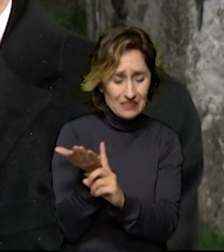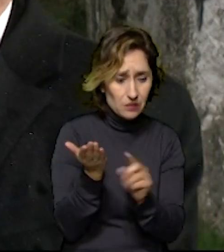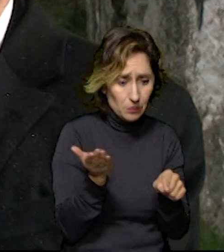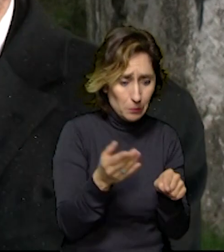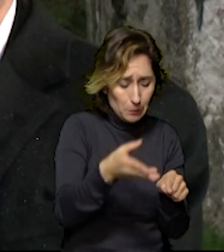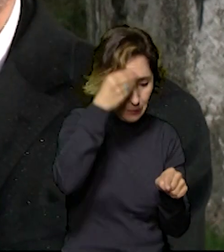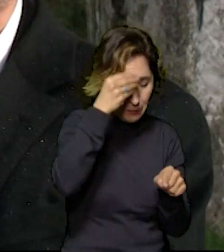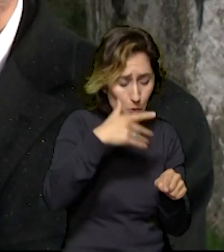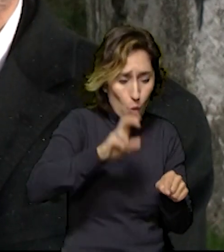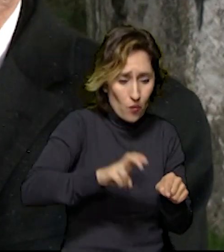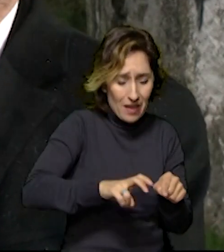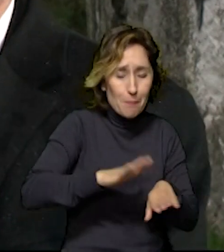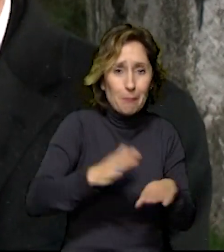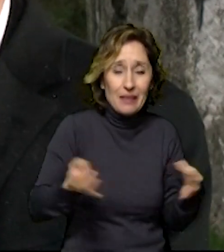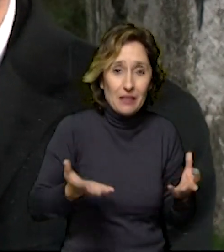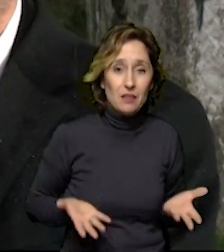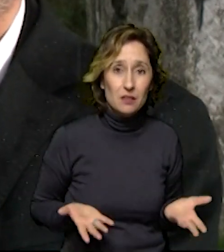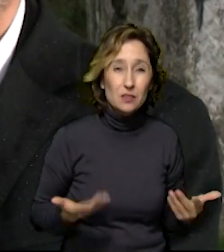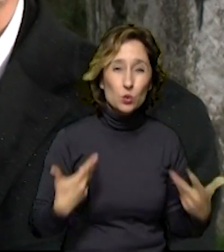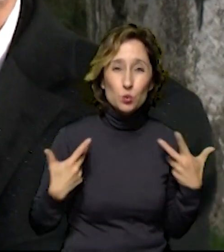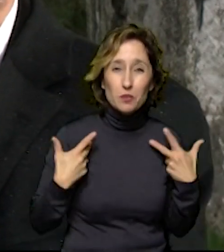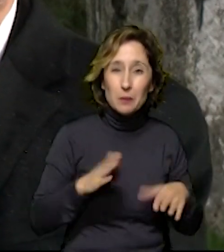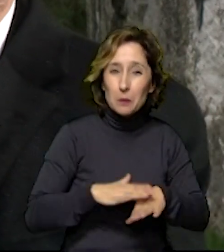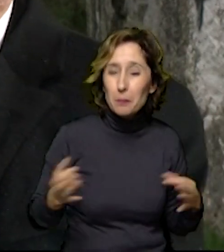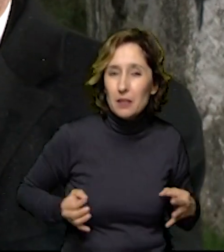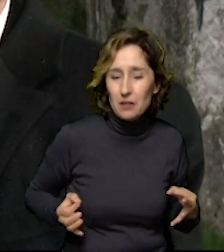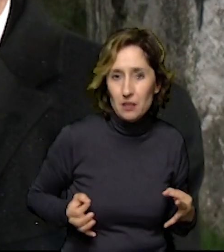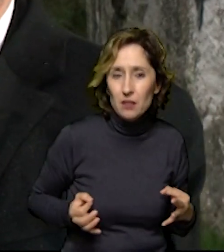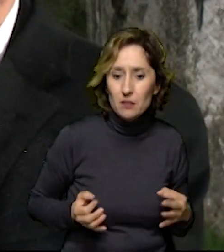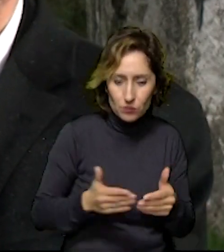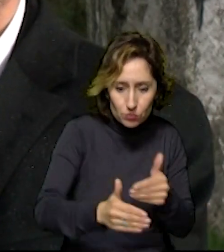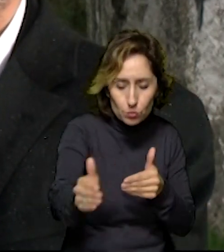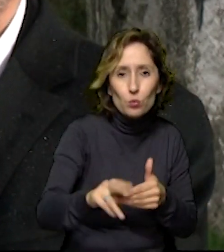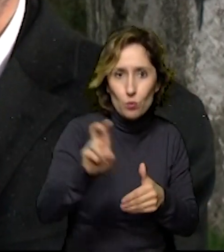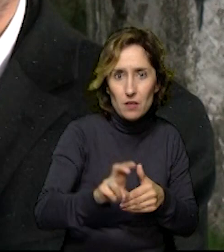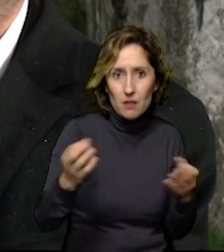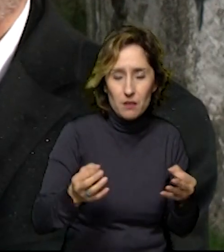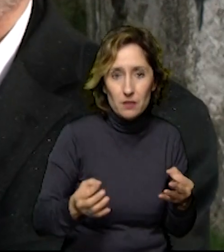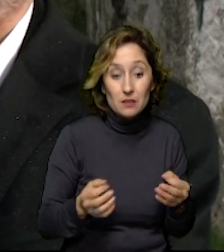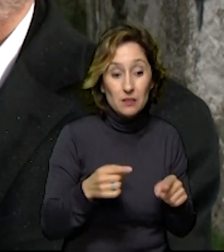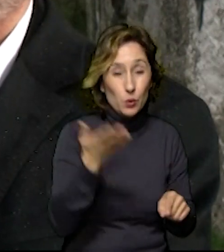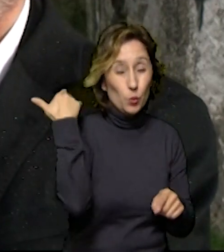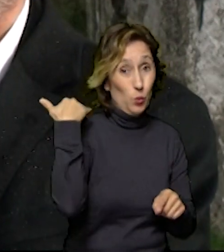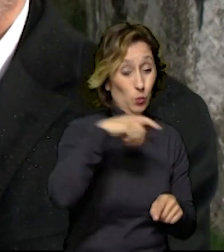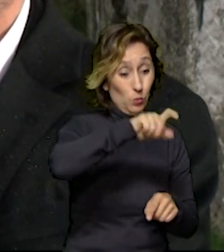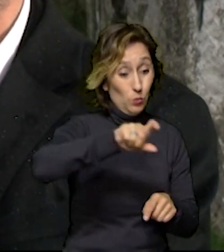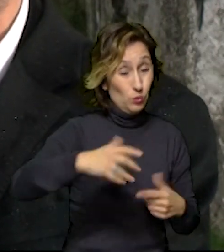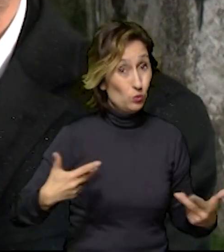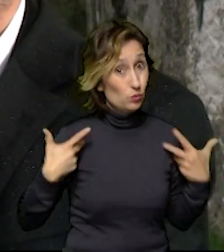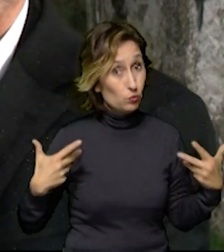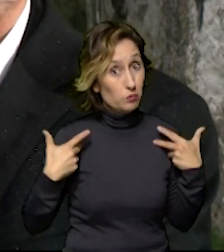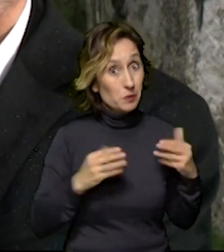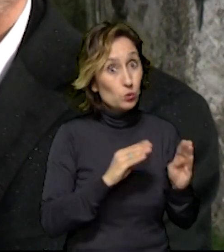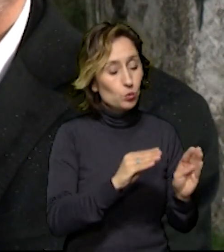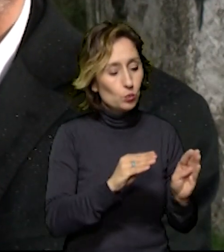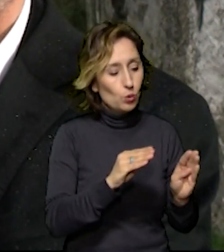pero que si no, ¿para qué ha servido? ¿Para qué tanto sufrimiento? Yo quiero pensar que estos hombres que sufrieron aquí nos han dejado